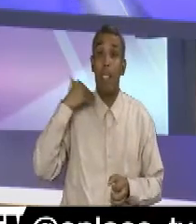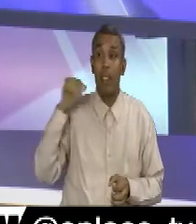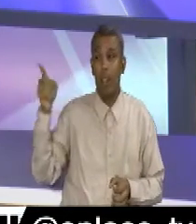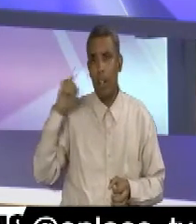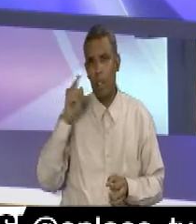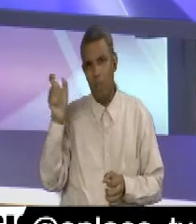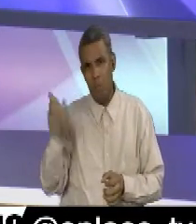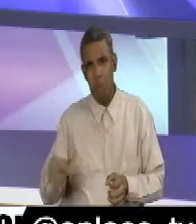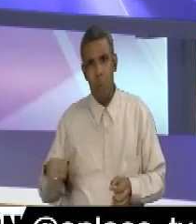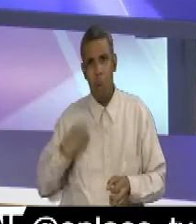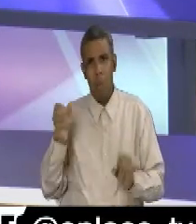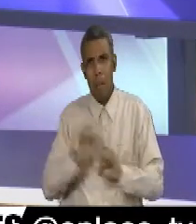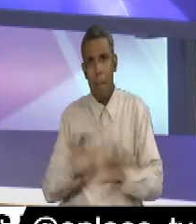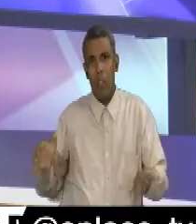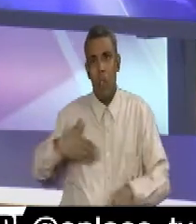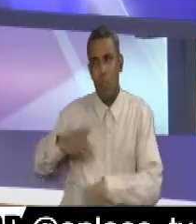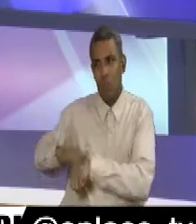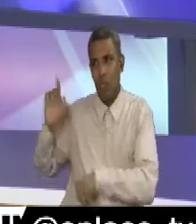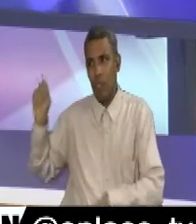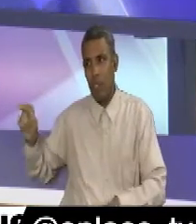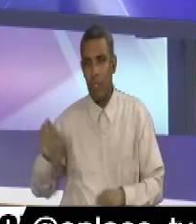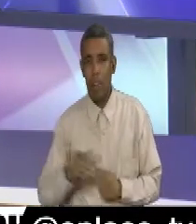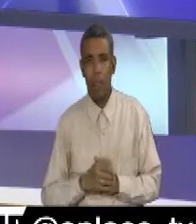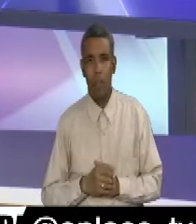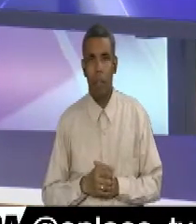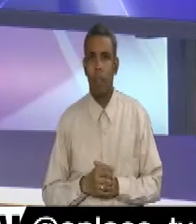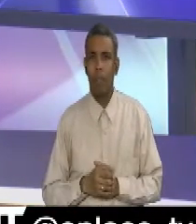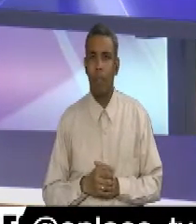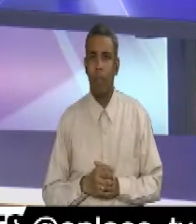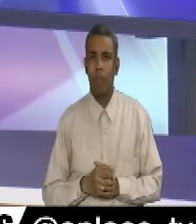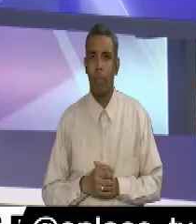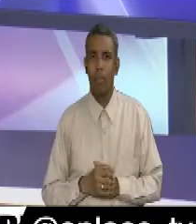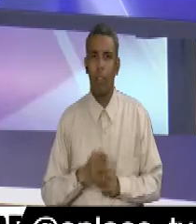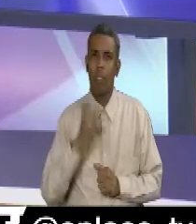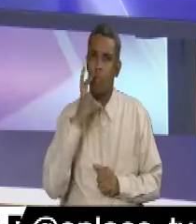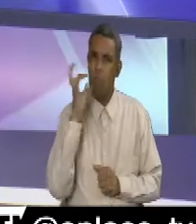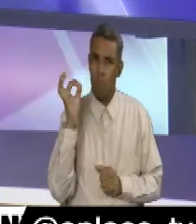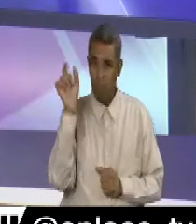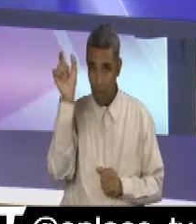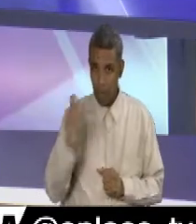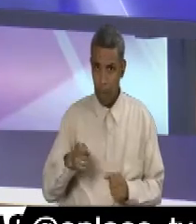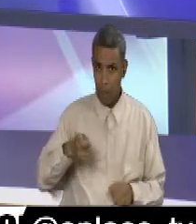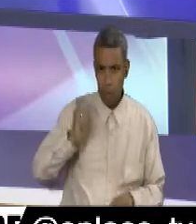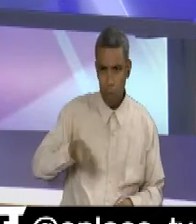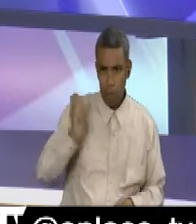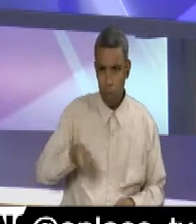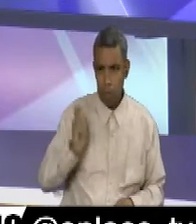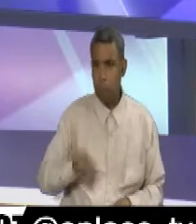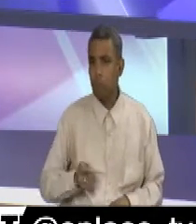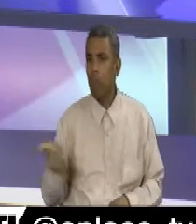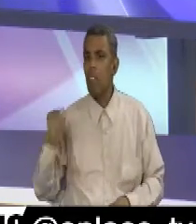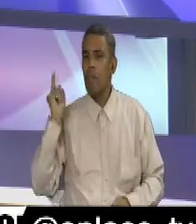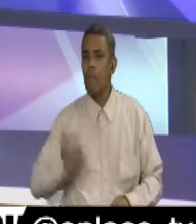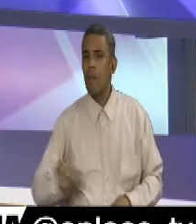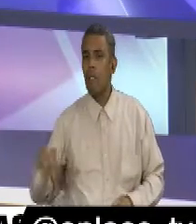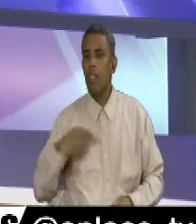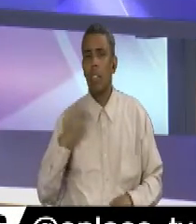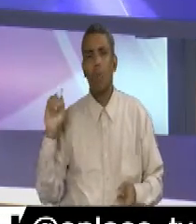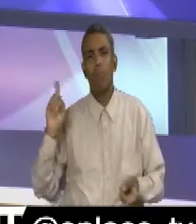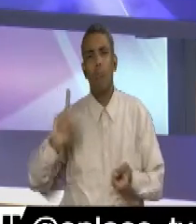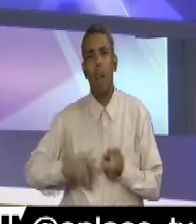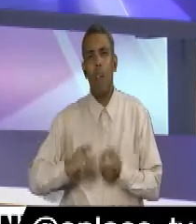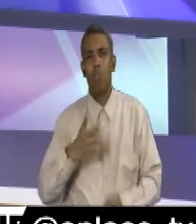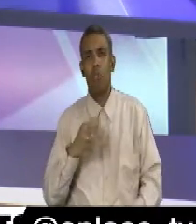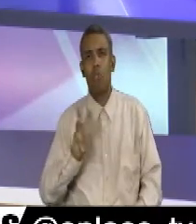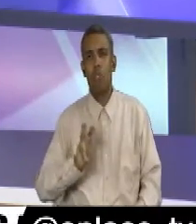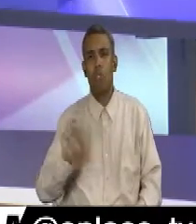Y es que David Ravelo había sido condenado por un juez a 18 años y 3 meses de prisión, sindicado de ser el autor intelectual